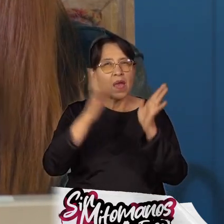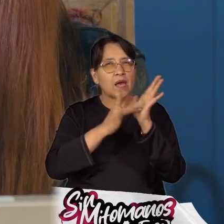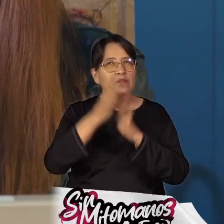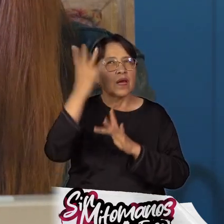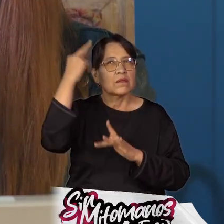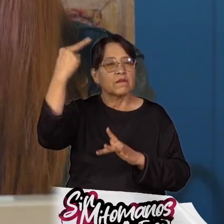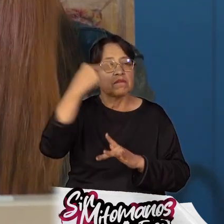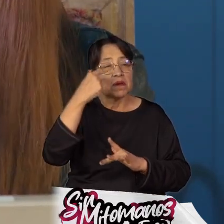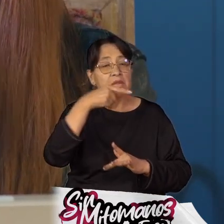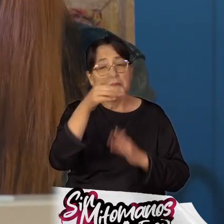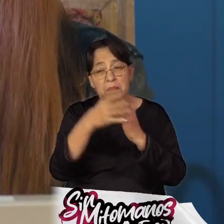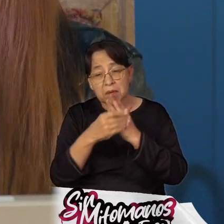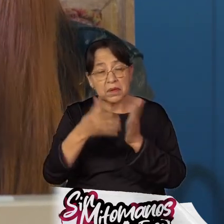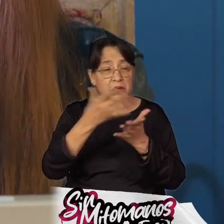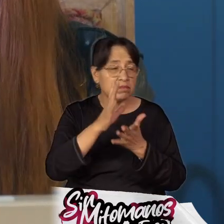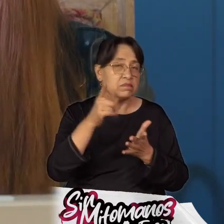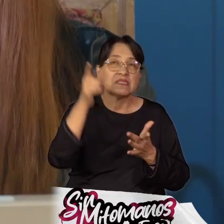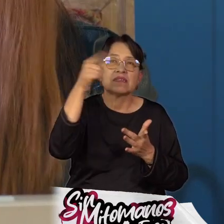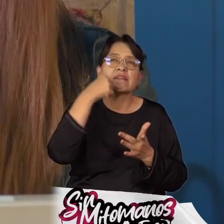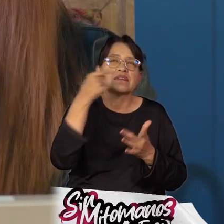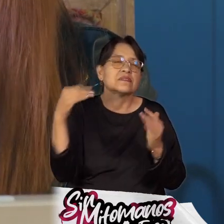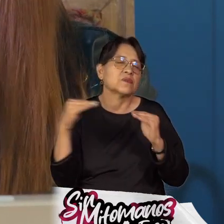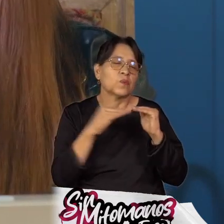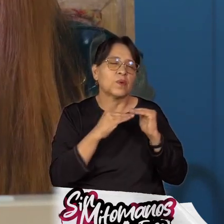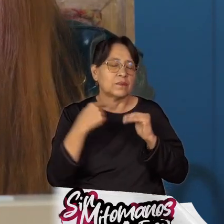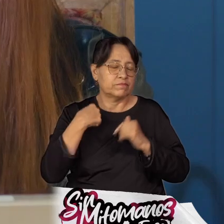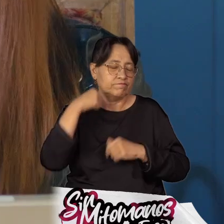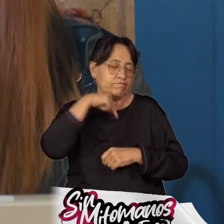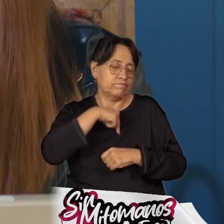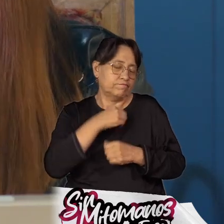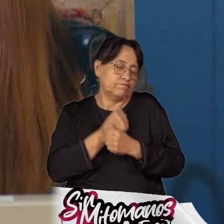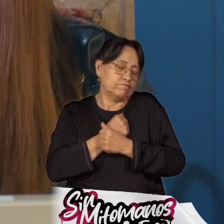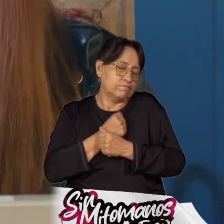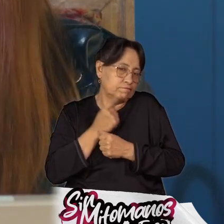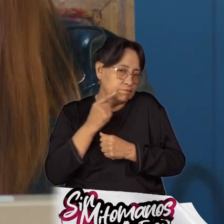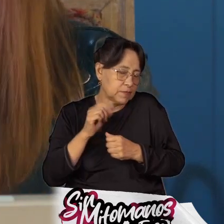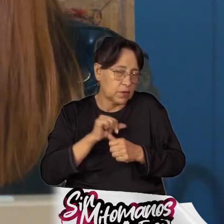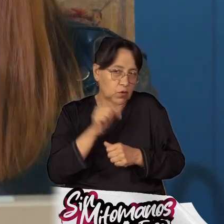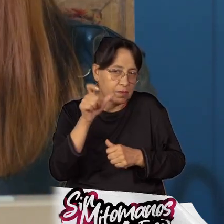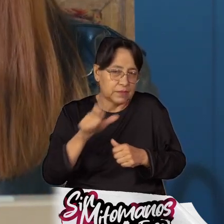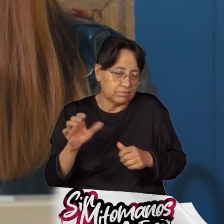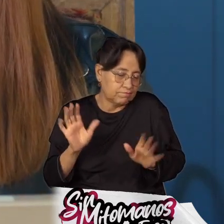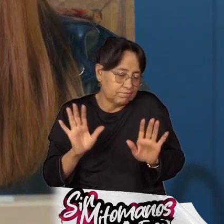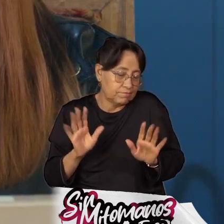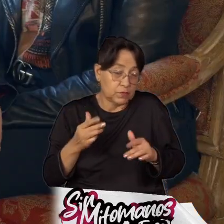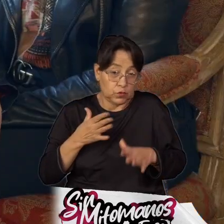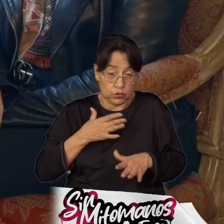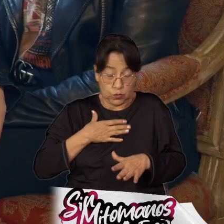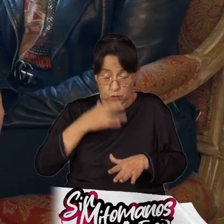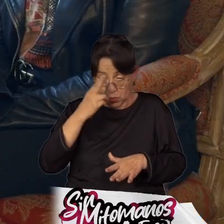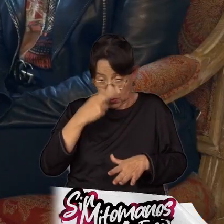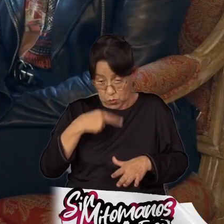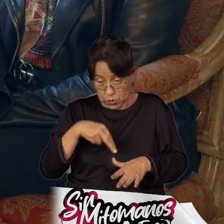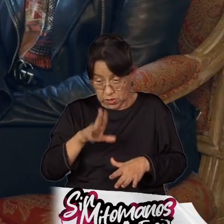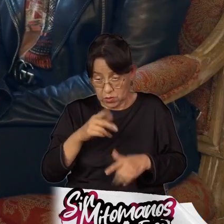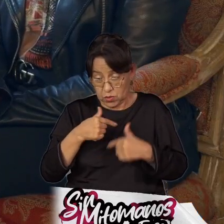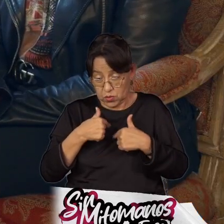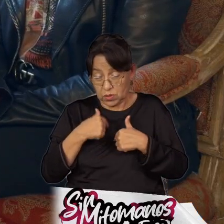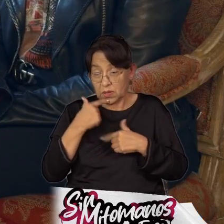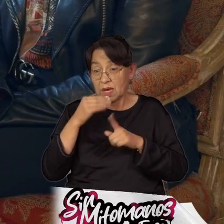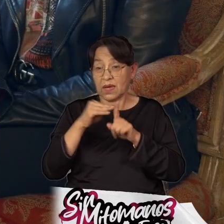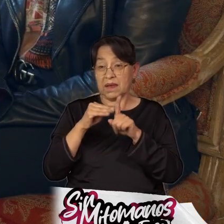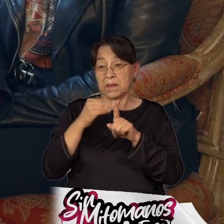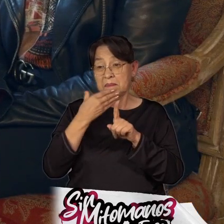y es que Jesús a todos nos ve como sus hijos, como hijos de Dios. Como hijos de Dios no podemos